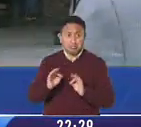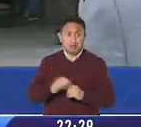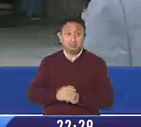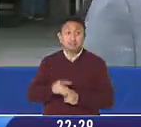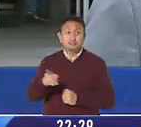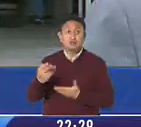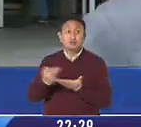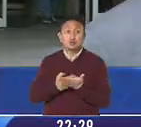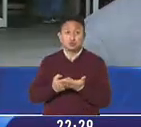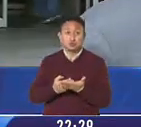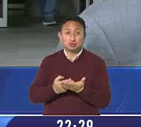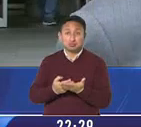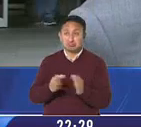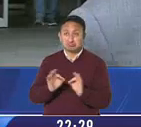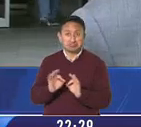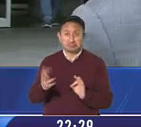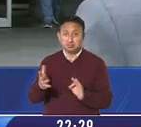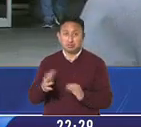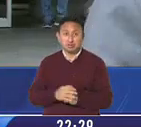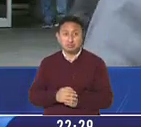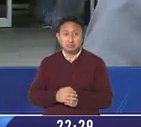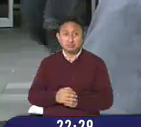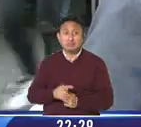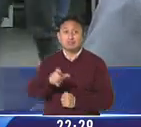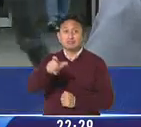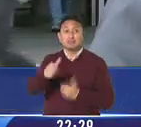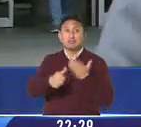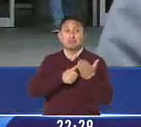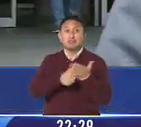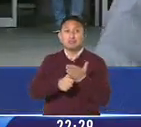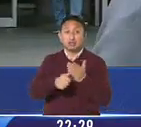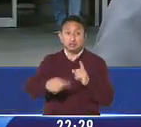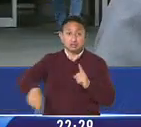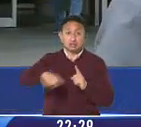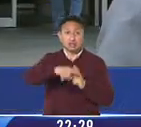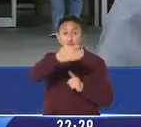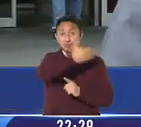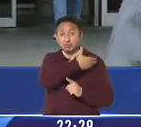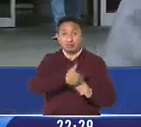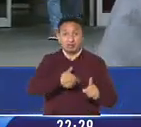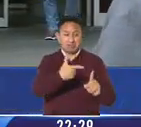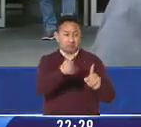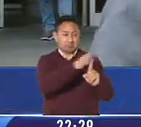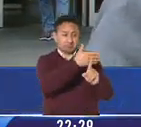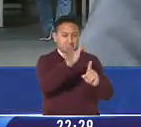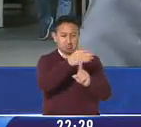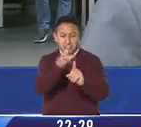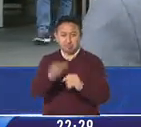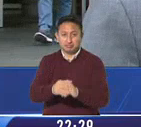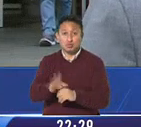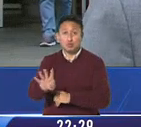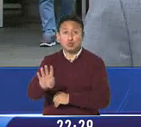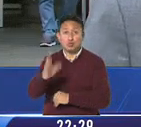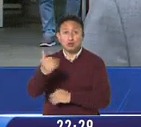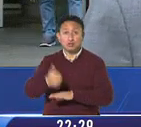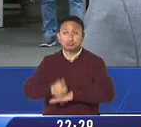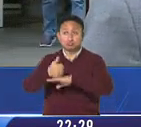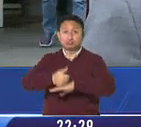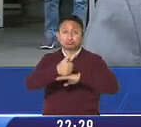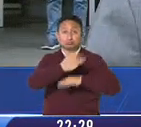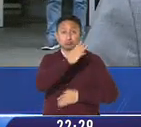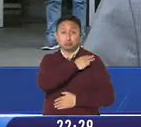reunión definitivamente no se dio. Engañaron a una ministra, engañaron a un presidente, dañaron la carrera de cuatro generales, y